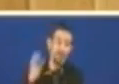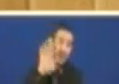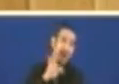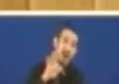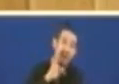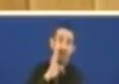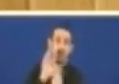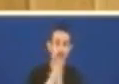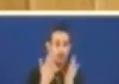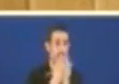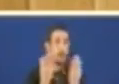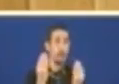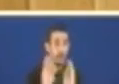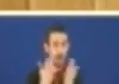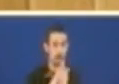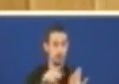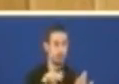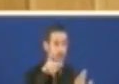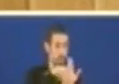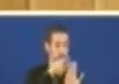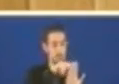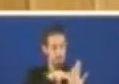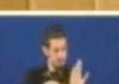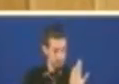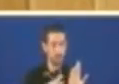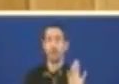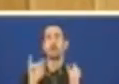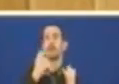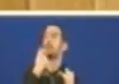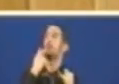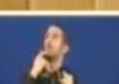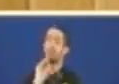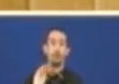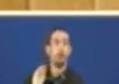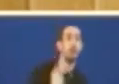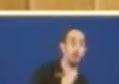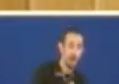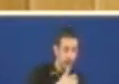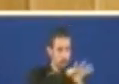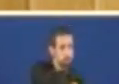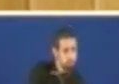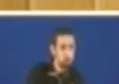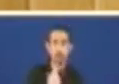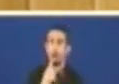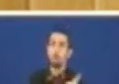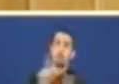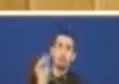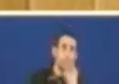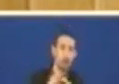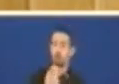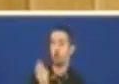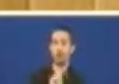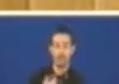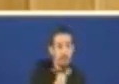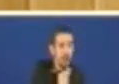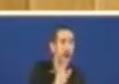que se lle facilitaron en ningún caso se contemplaba que se garantise o reembolso anticipado polo importe do nominal. Ben,